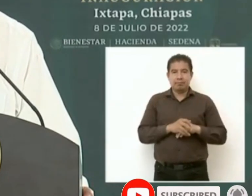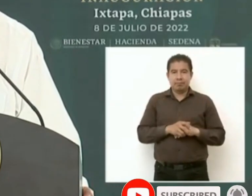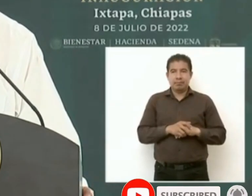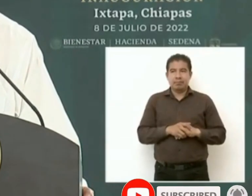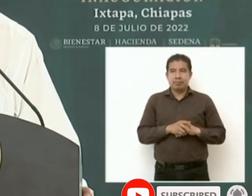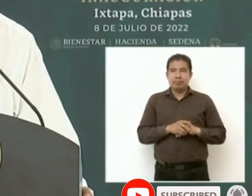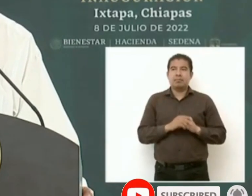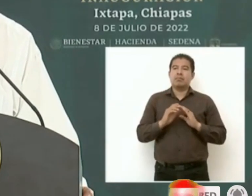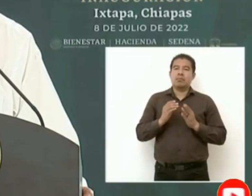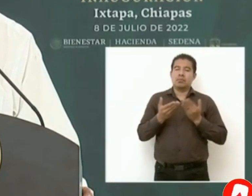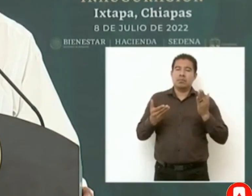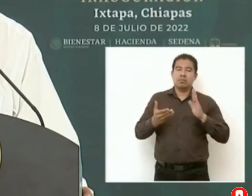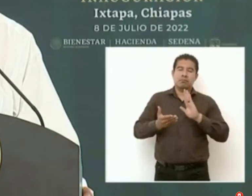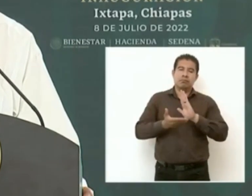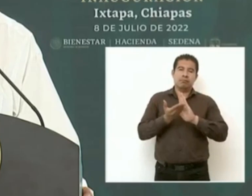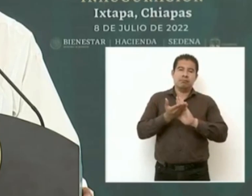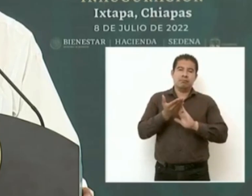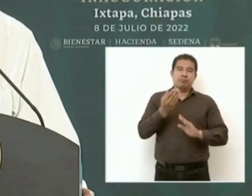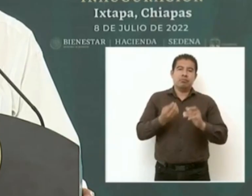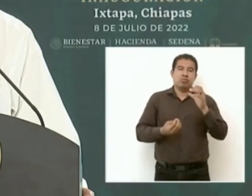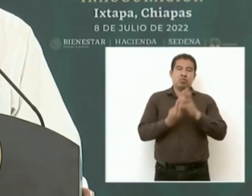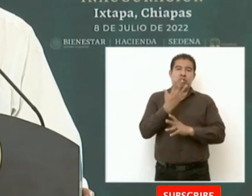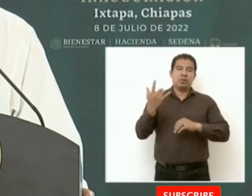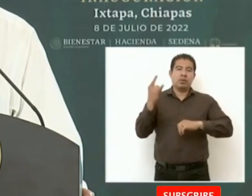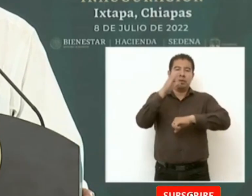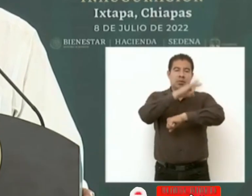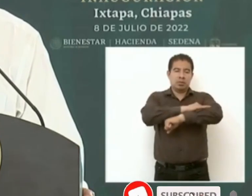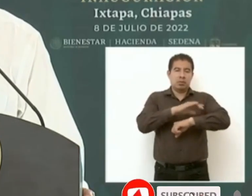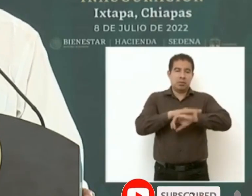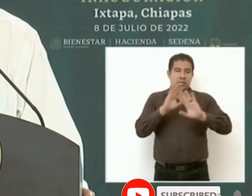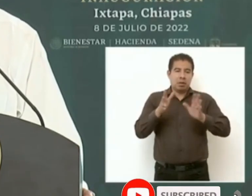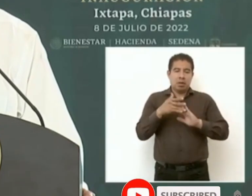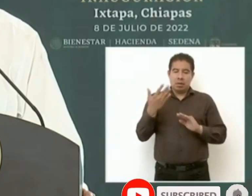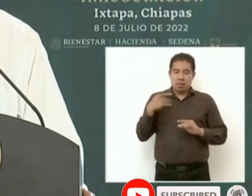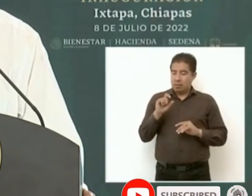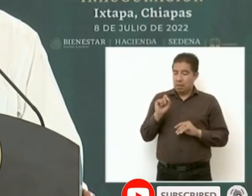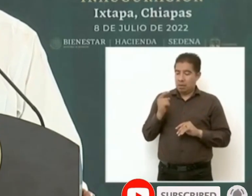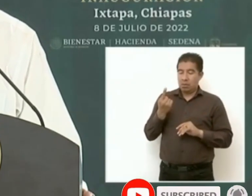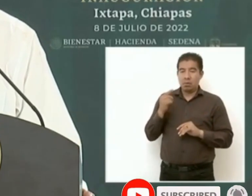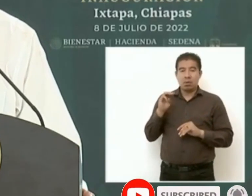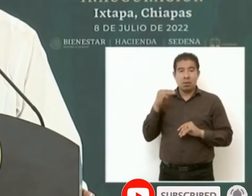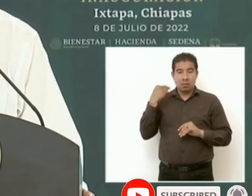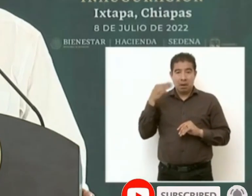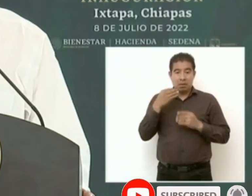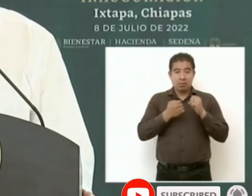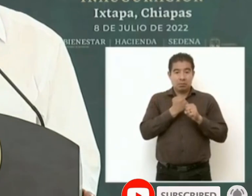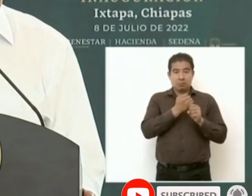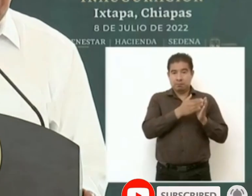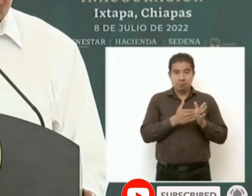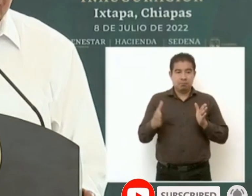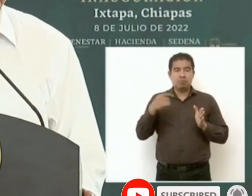Y se construyó el nuevo aeropuerto, que ya lo terminamos el 21 de marzo de este año,